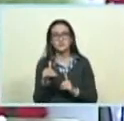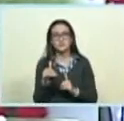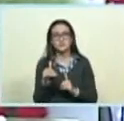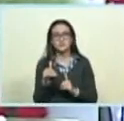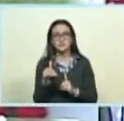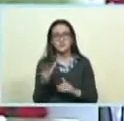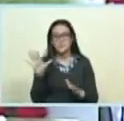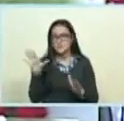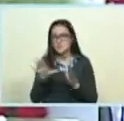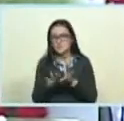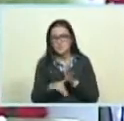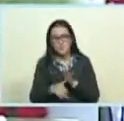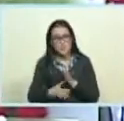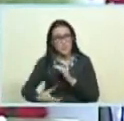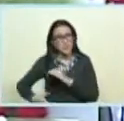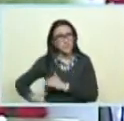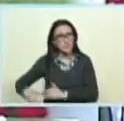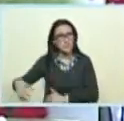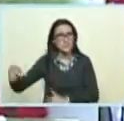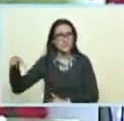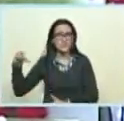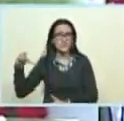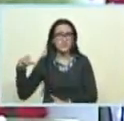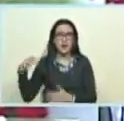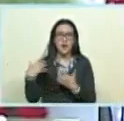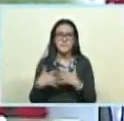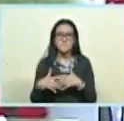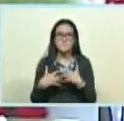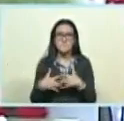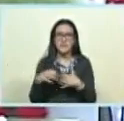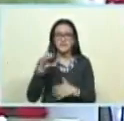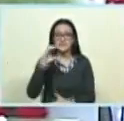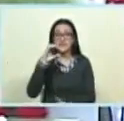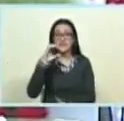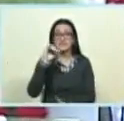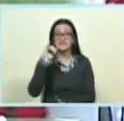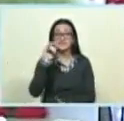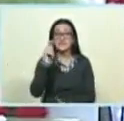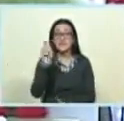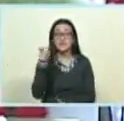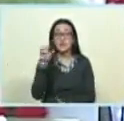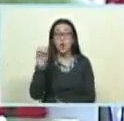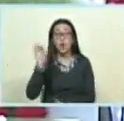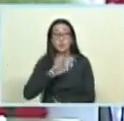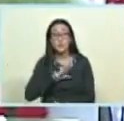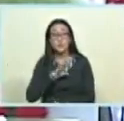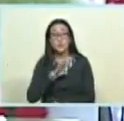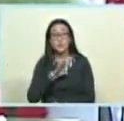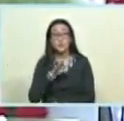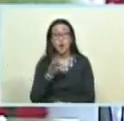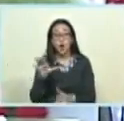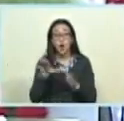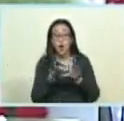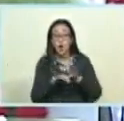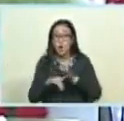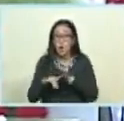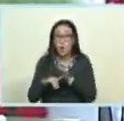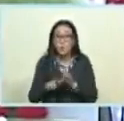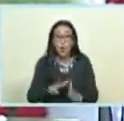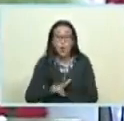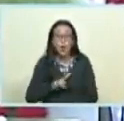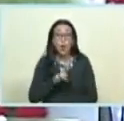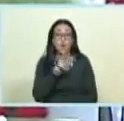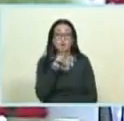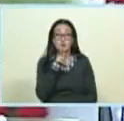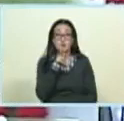un desfalco de nuestra empresa Citgo, de un robo descarado y masivo